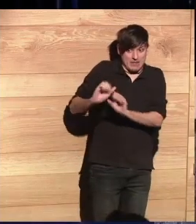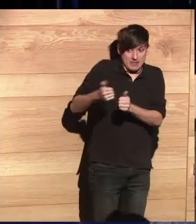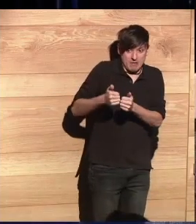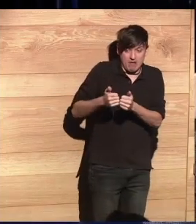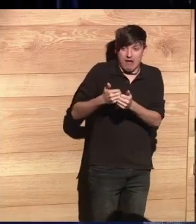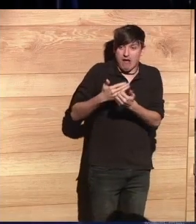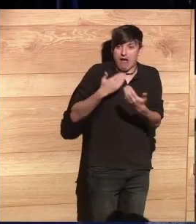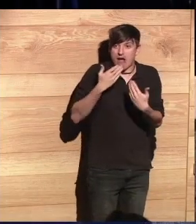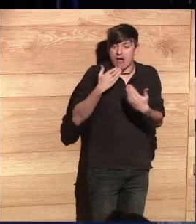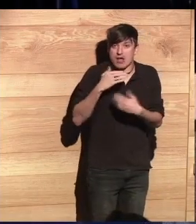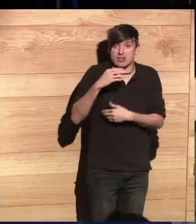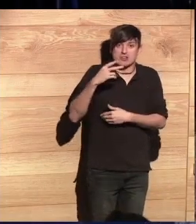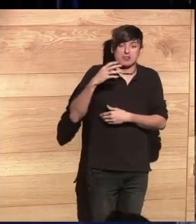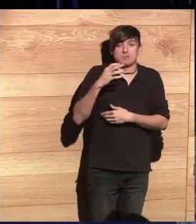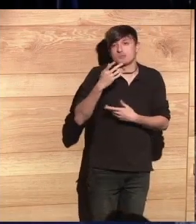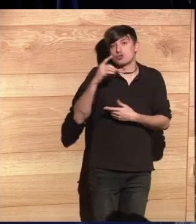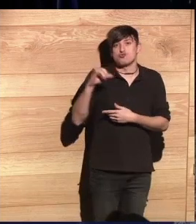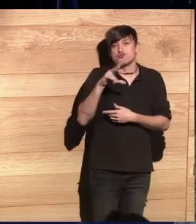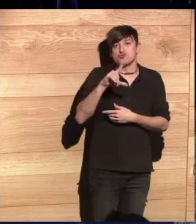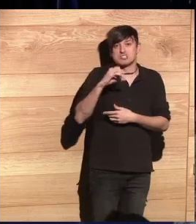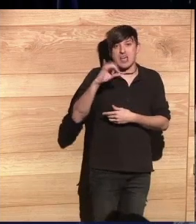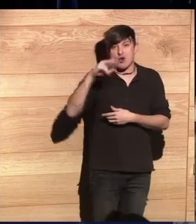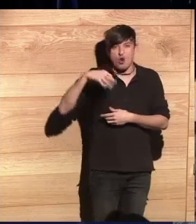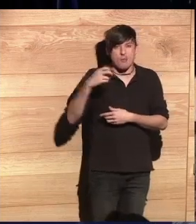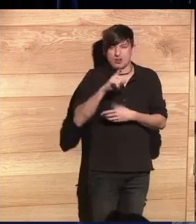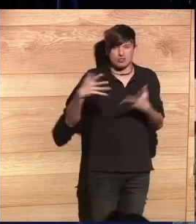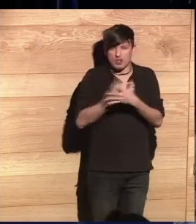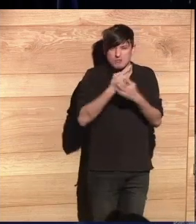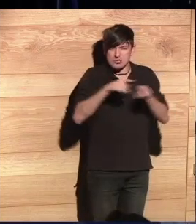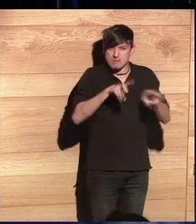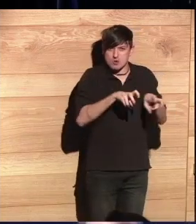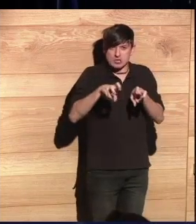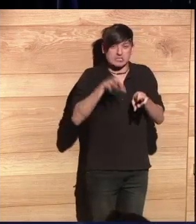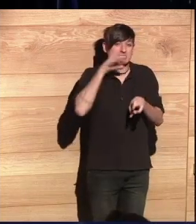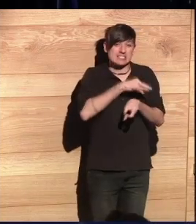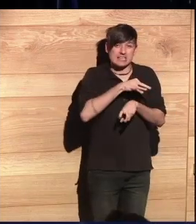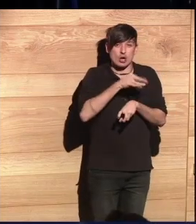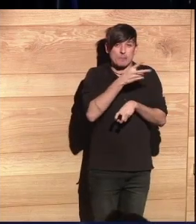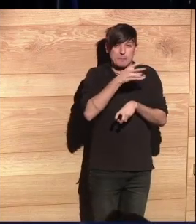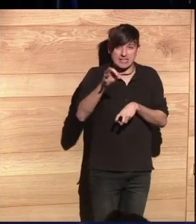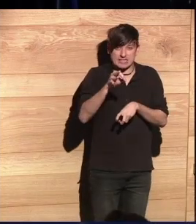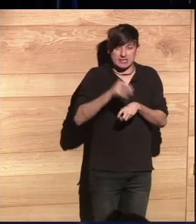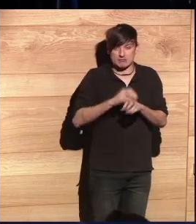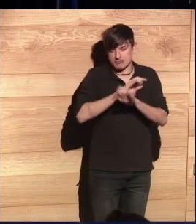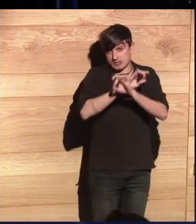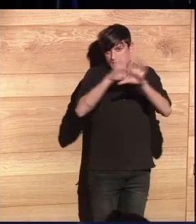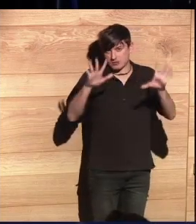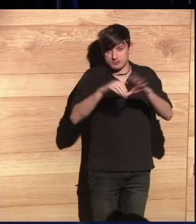comenzamos a hablar de Stockhausen, de Luigi Nono, de Luciano Berio, de toda la vanguardia musical del siglo XX, radicalidad, y